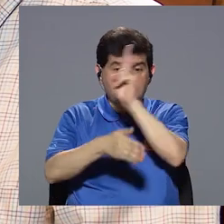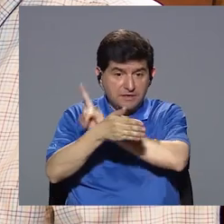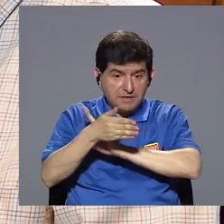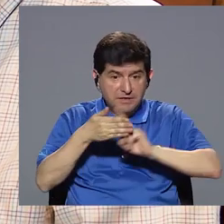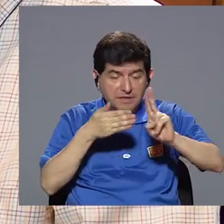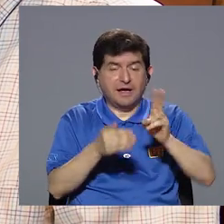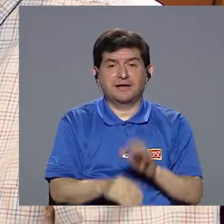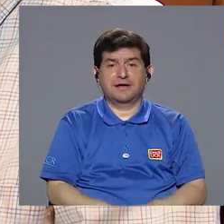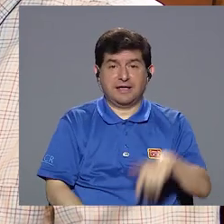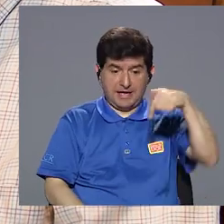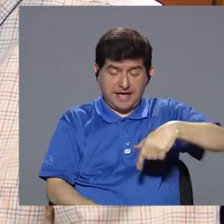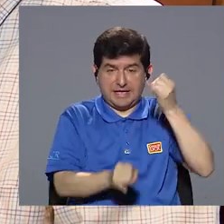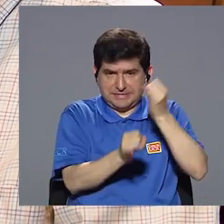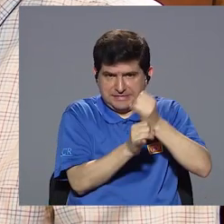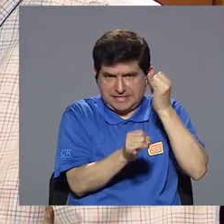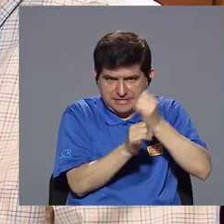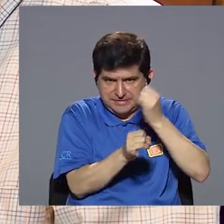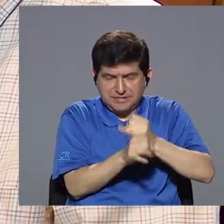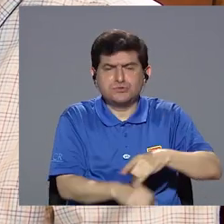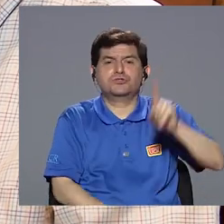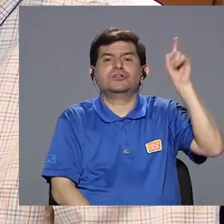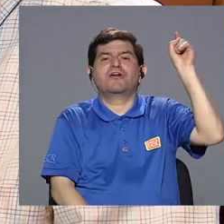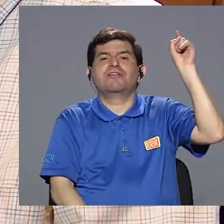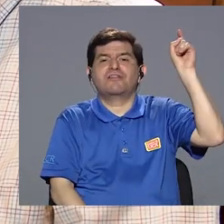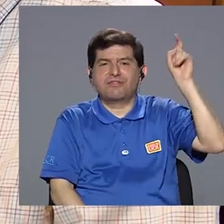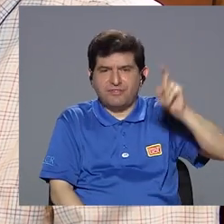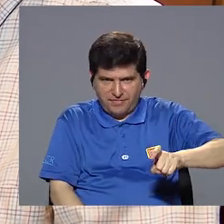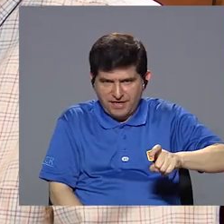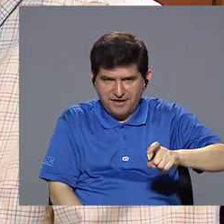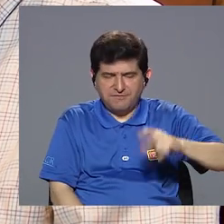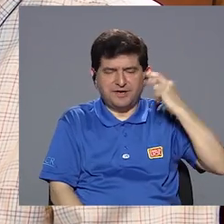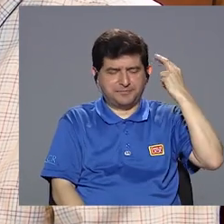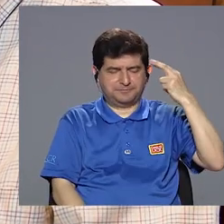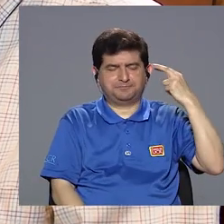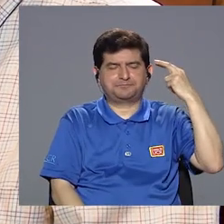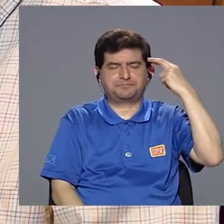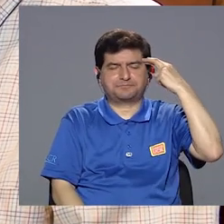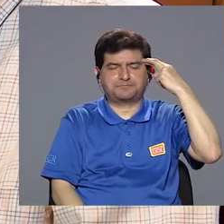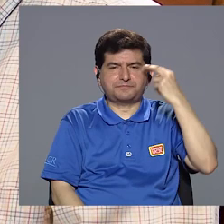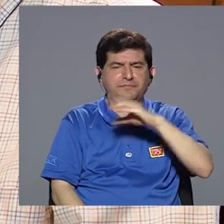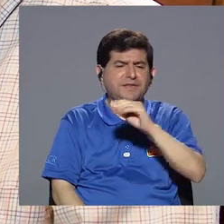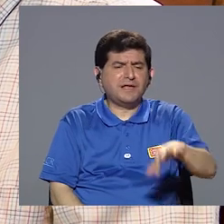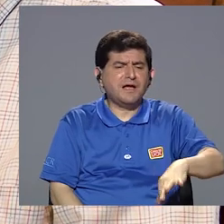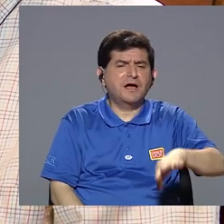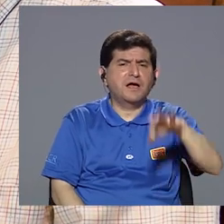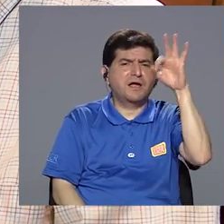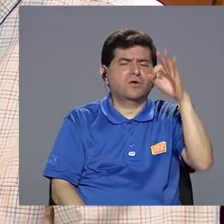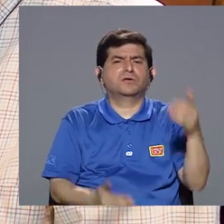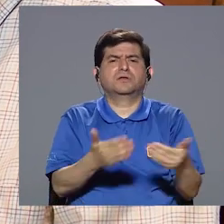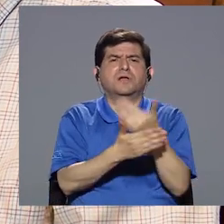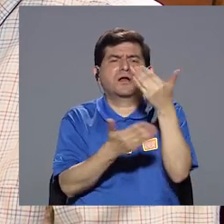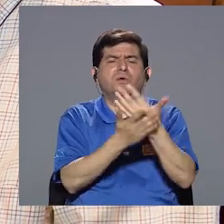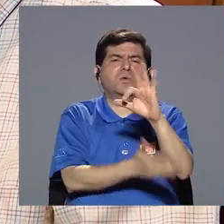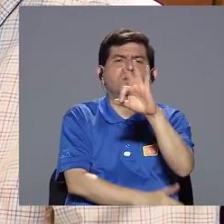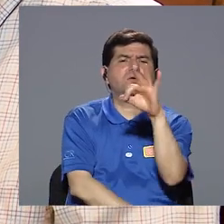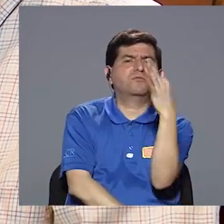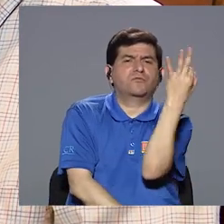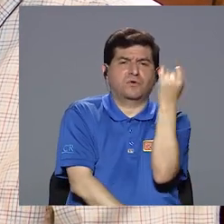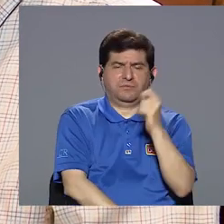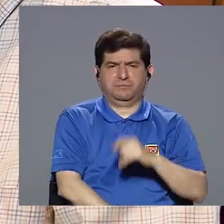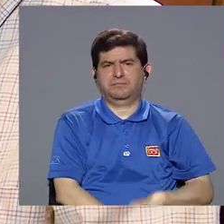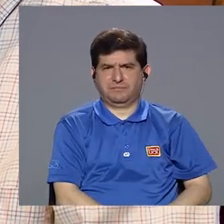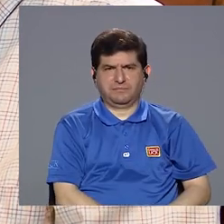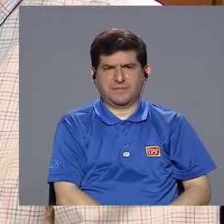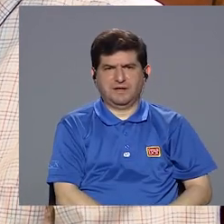cuales la universidad como institución debe debe reflexionar y encontrar nuevas